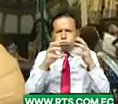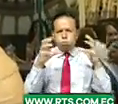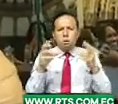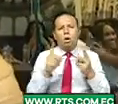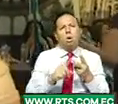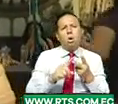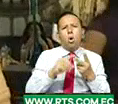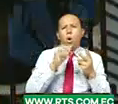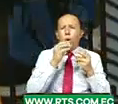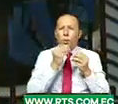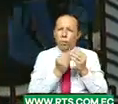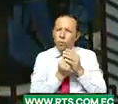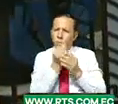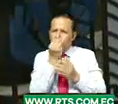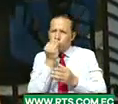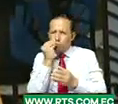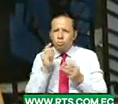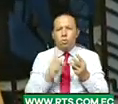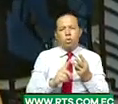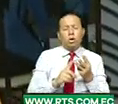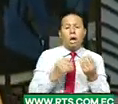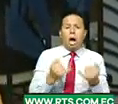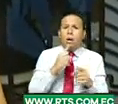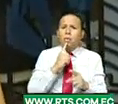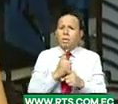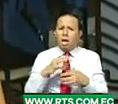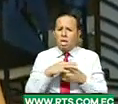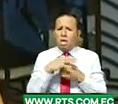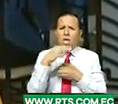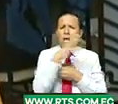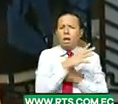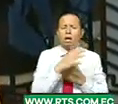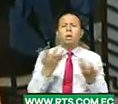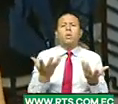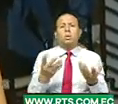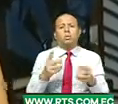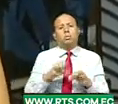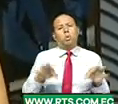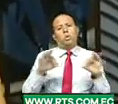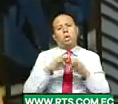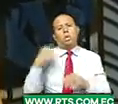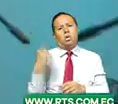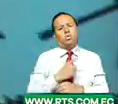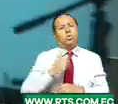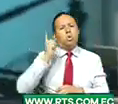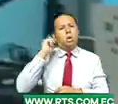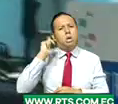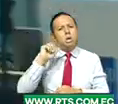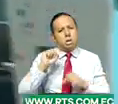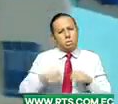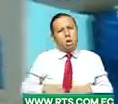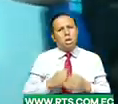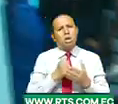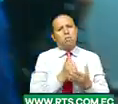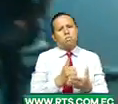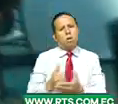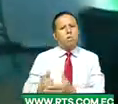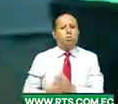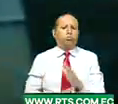súper emocionadas. Estamos viviendo una actual pandemia y tenemos que ser líderes nosotras para futuras generaciones. La gala final